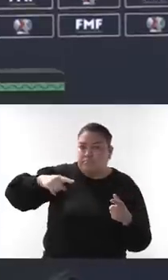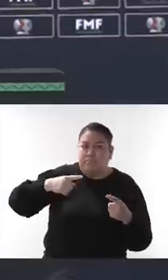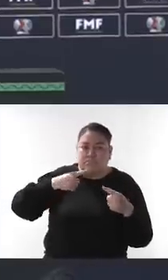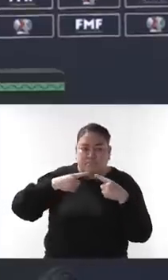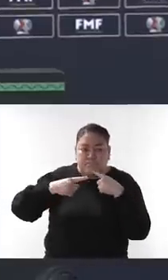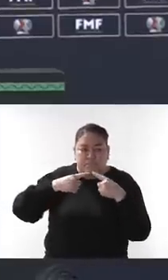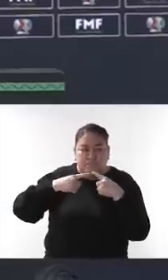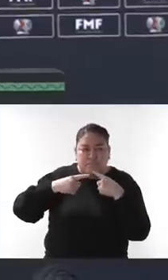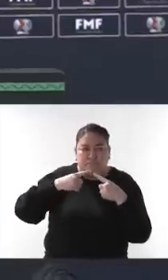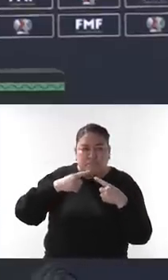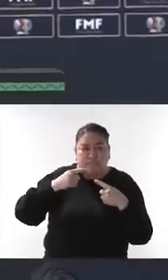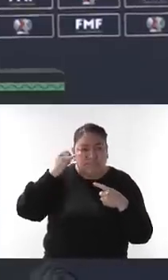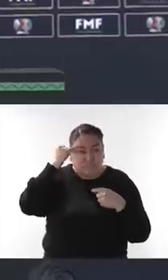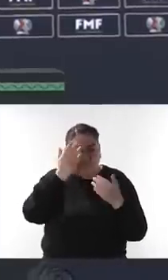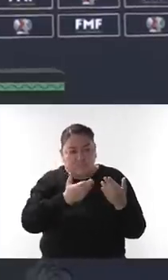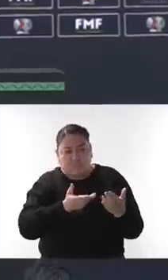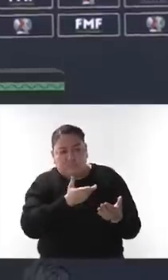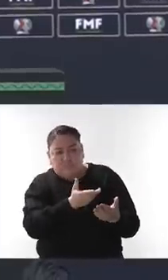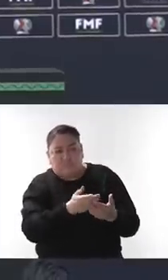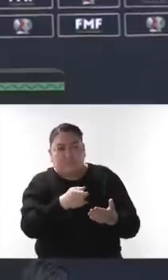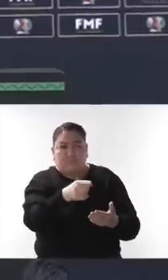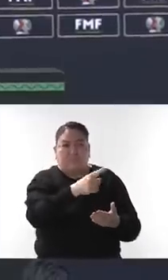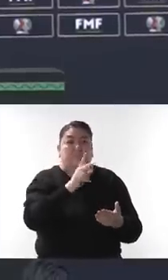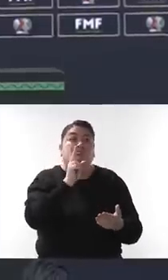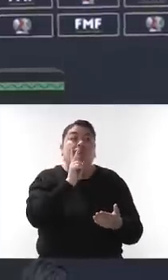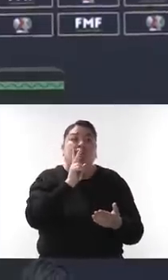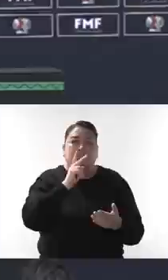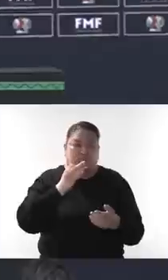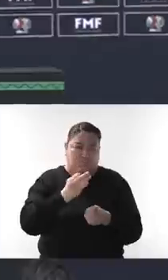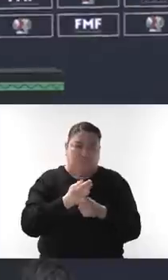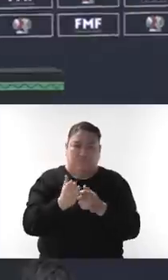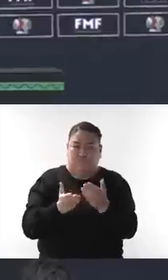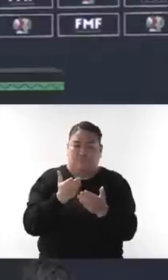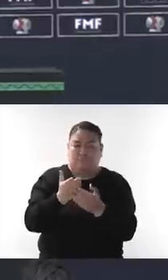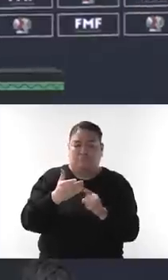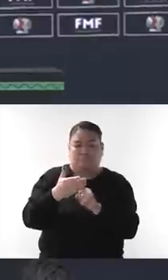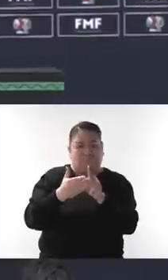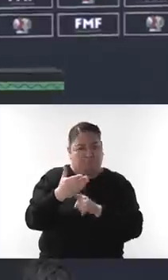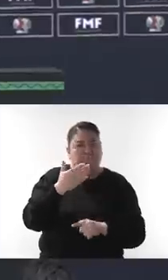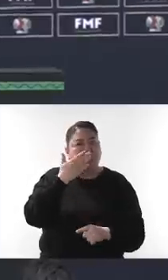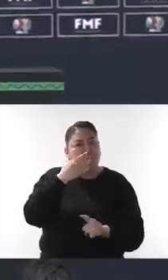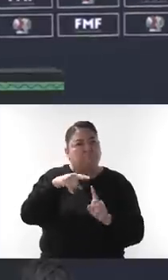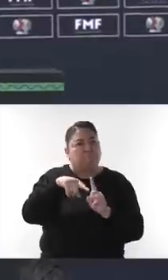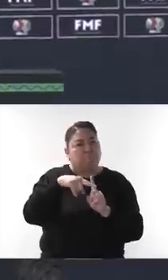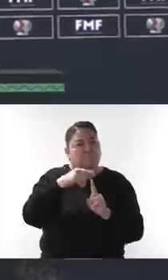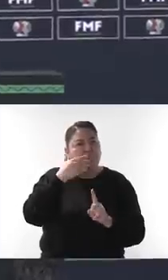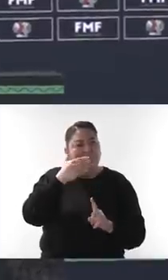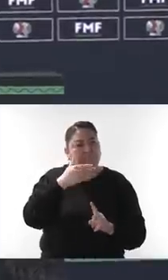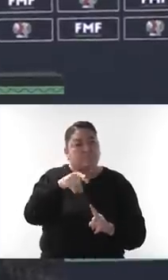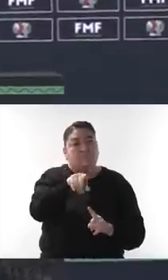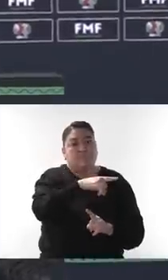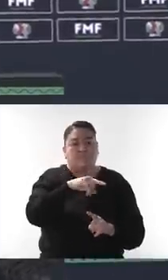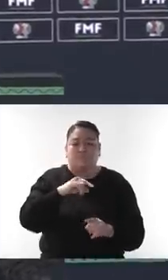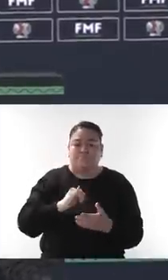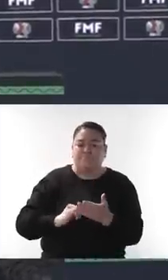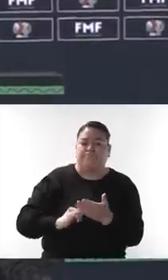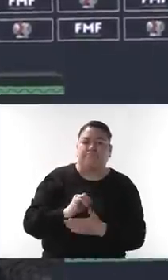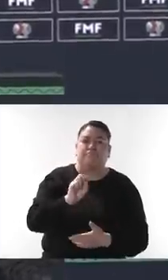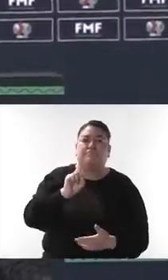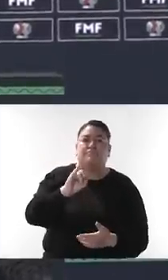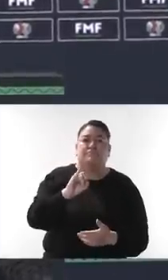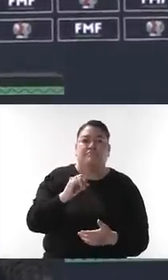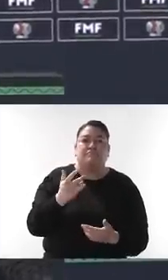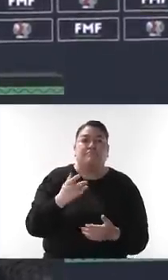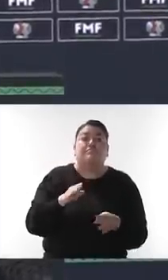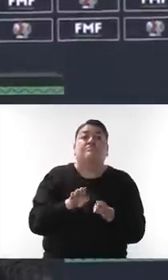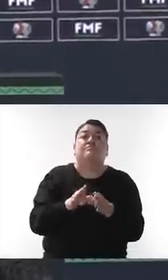todas estas propuestas que presentan, que lucen efectivas, lucen positivas, realmente los que deben de tomar la decisión estén de